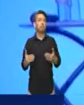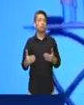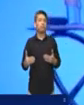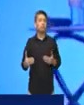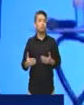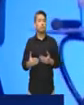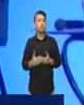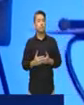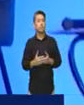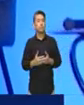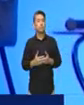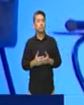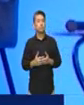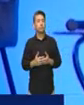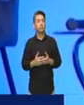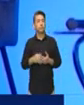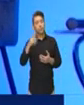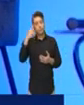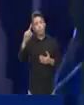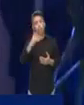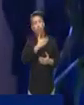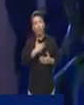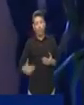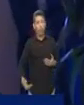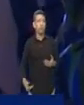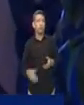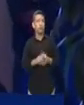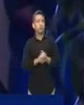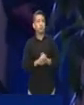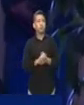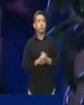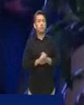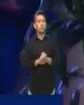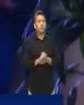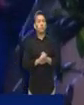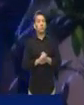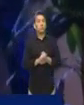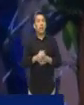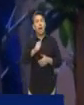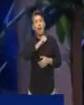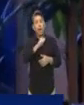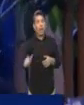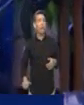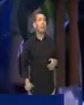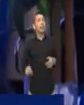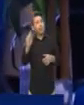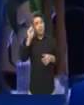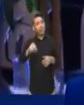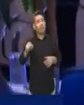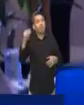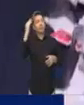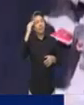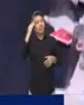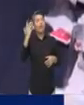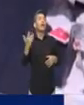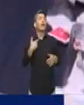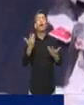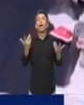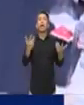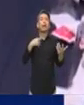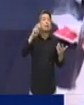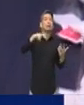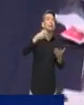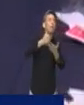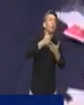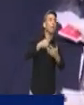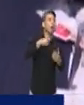todo el aparato del gobierno, de manera que los alcaldes sepan siempre con quién tienen que hablar y dónde están las